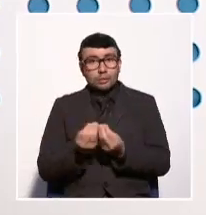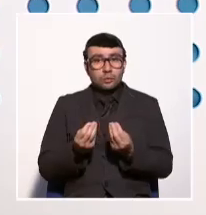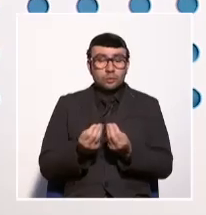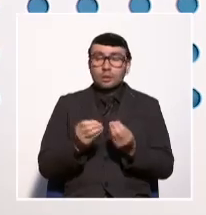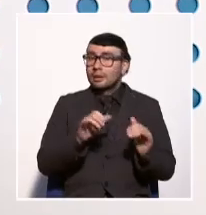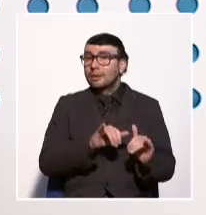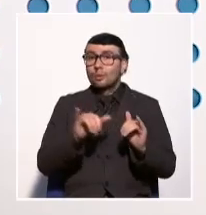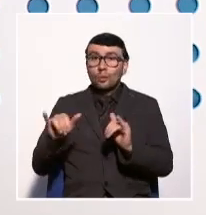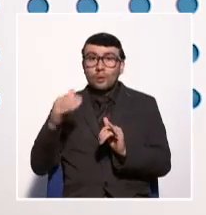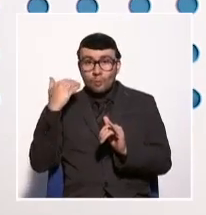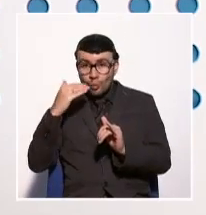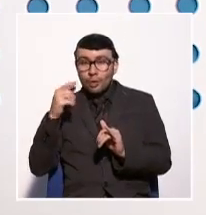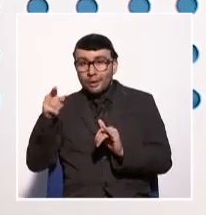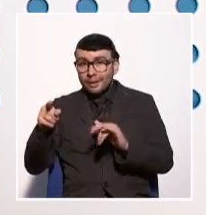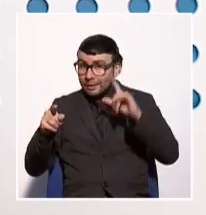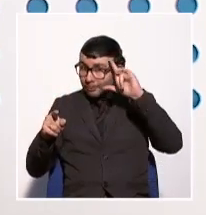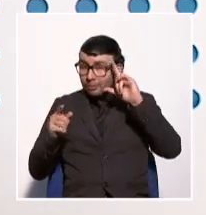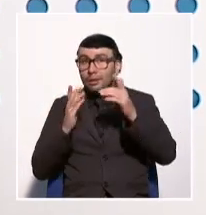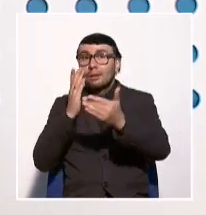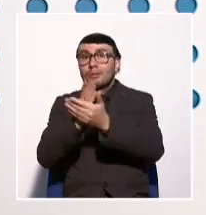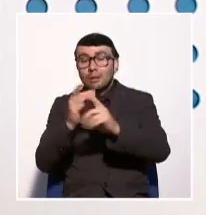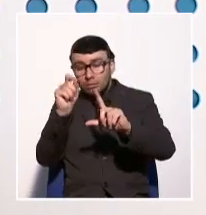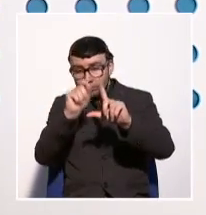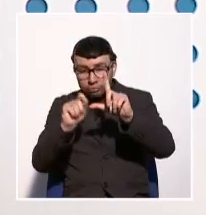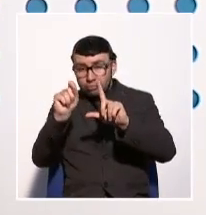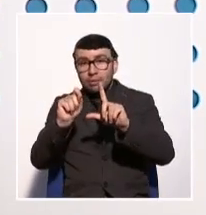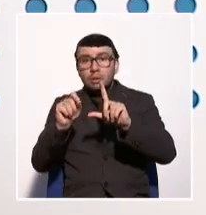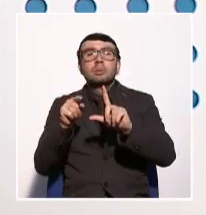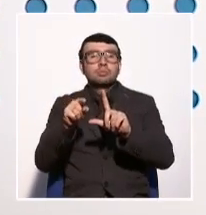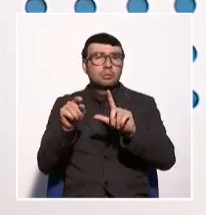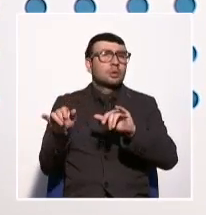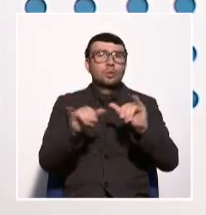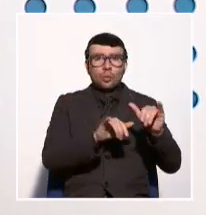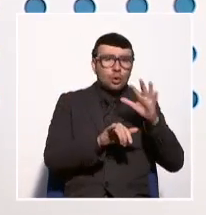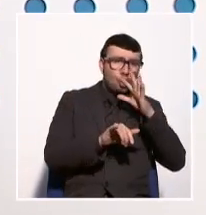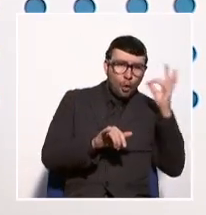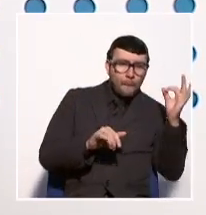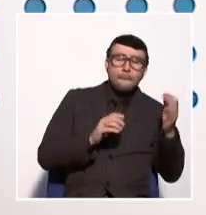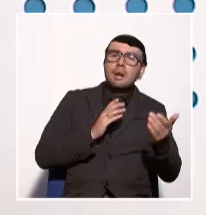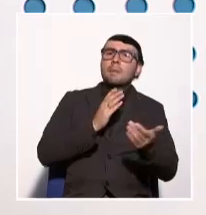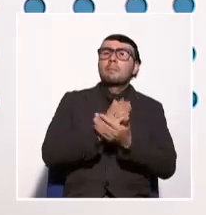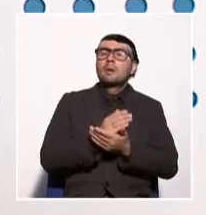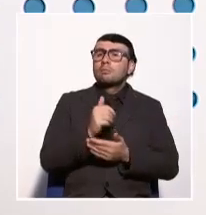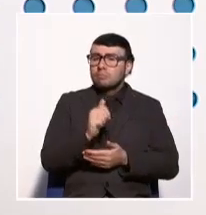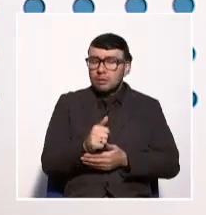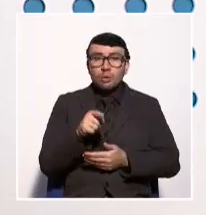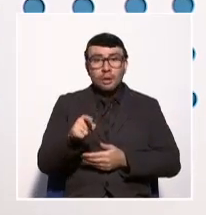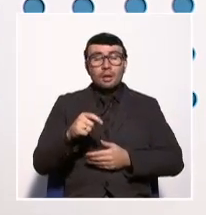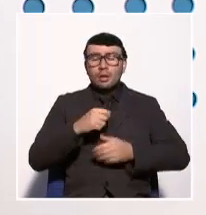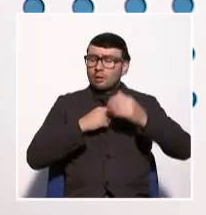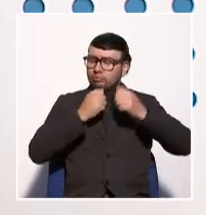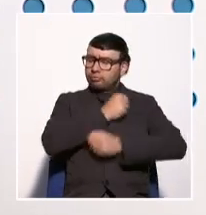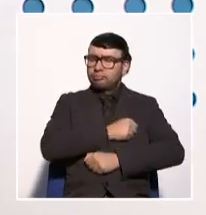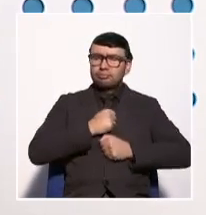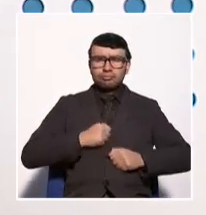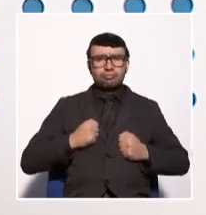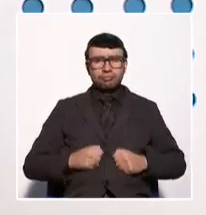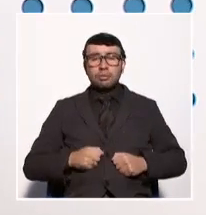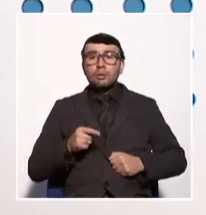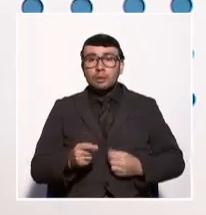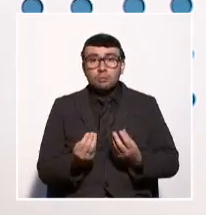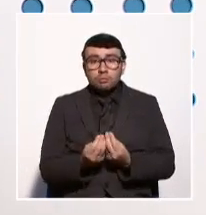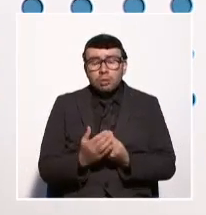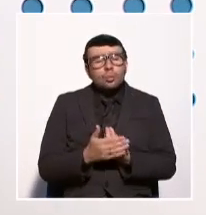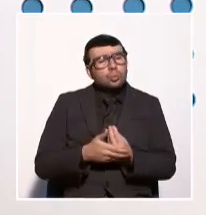da de citología en los hombres se debe hacer examen testicular periódico cuando nos bañamos palpar cualquier anormalidad que toquen